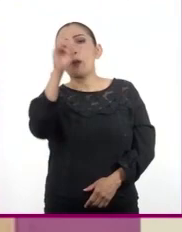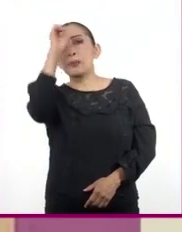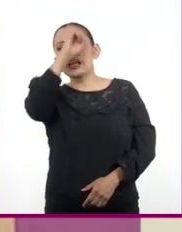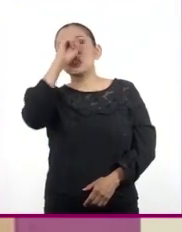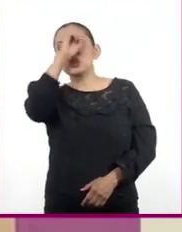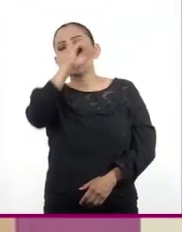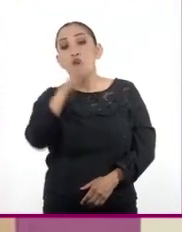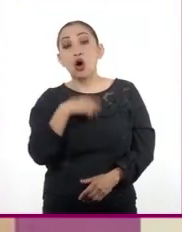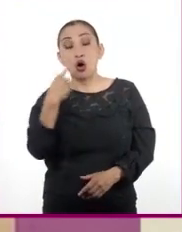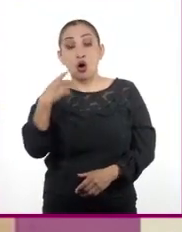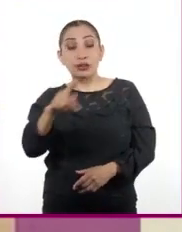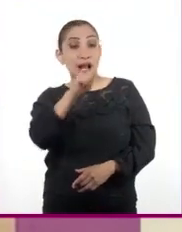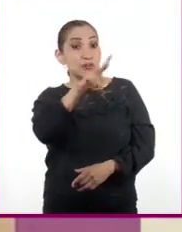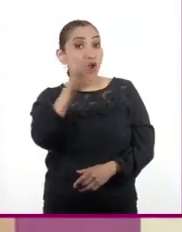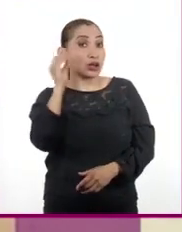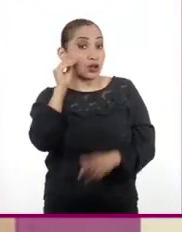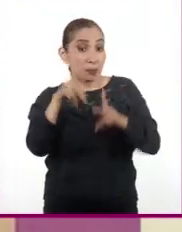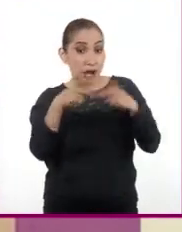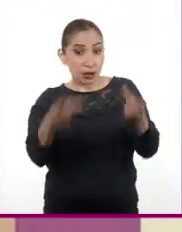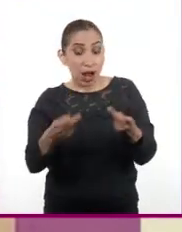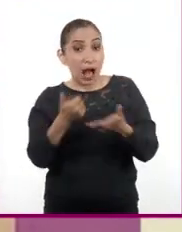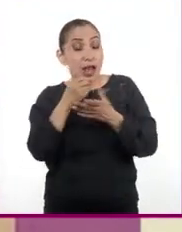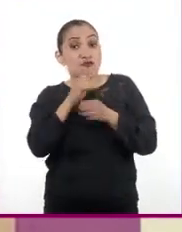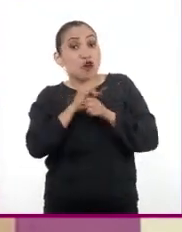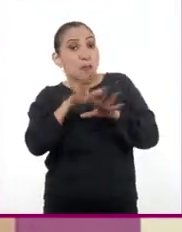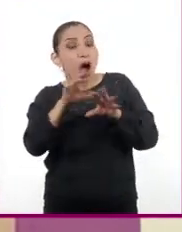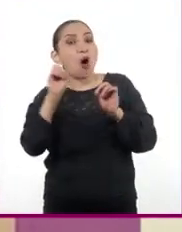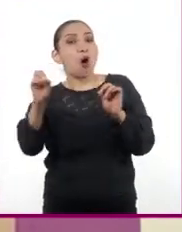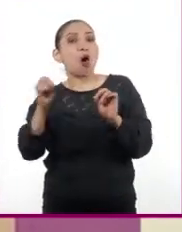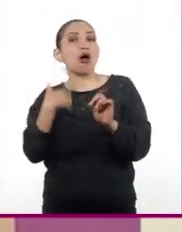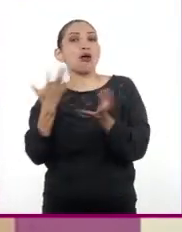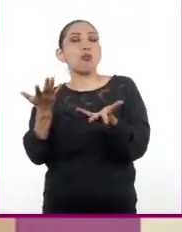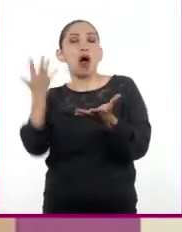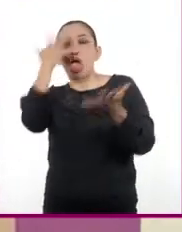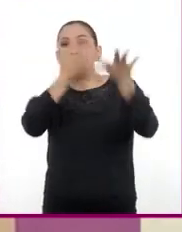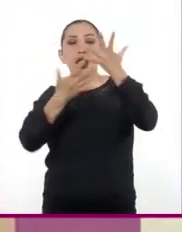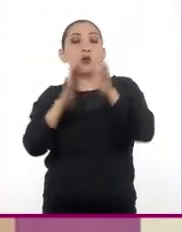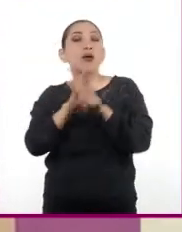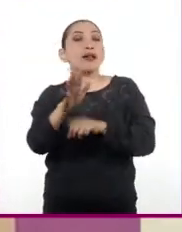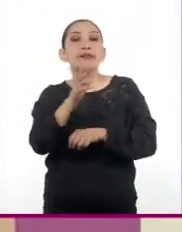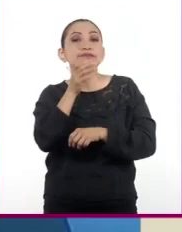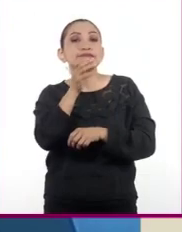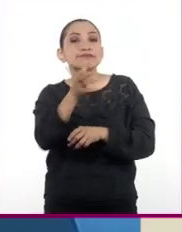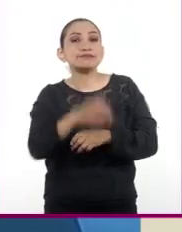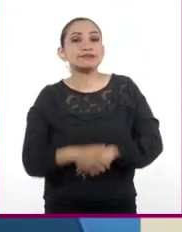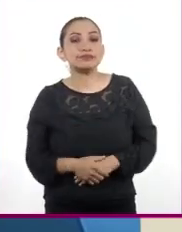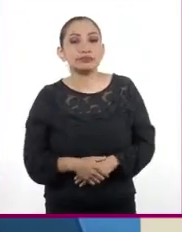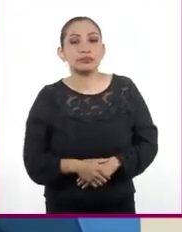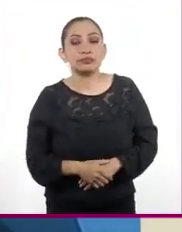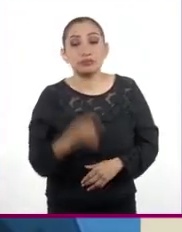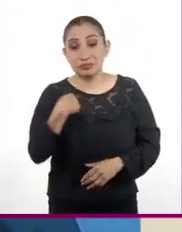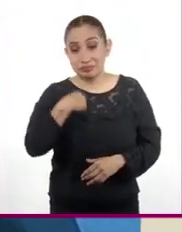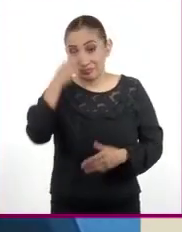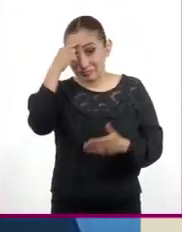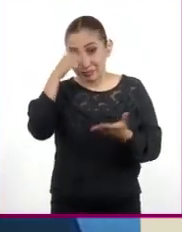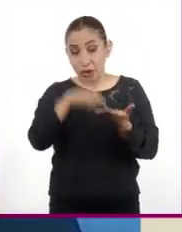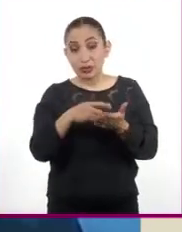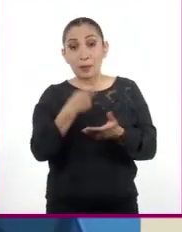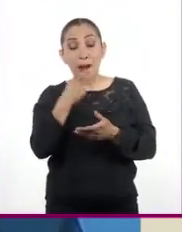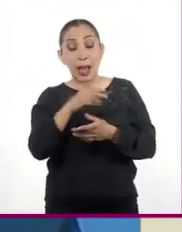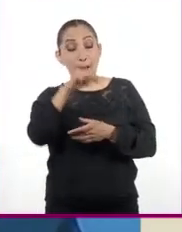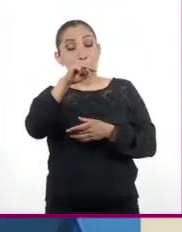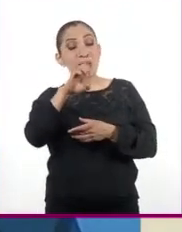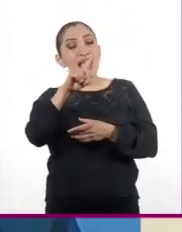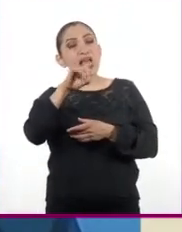vista, ¿los medios de comunicación informan o deforman? ¿Quién gusta contestar? Me parece que cuando hablamos de